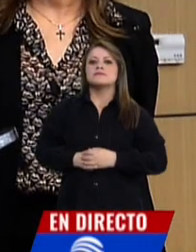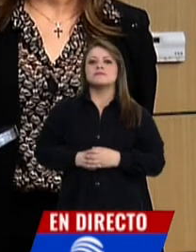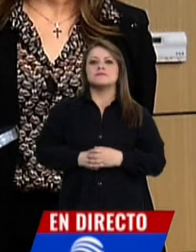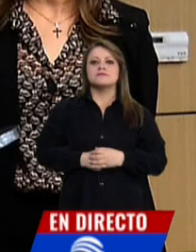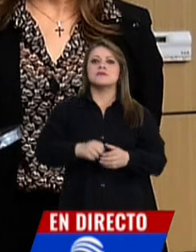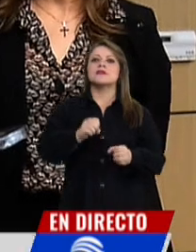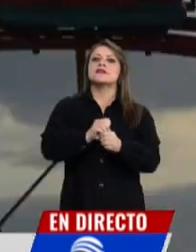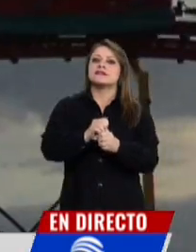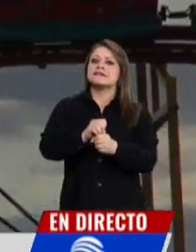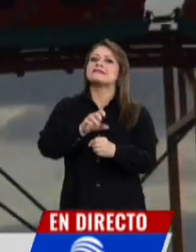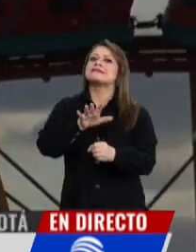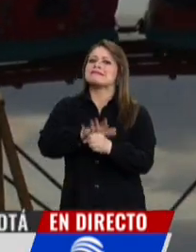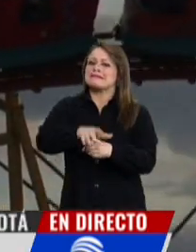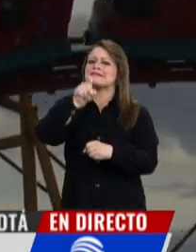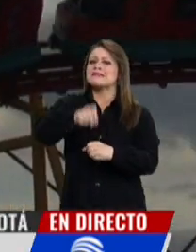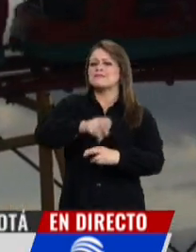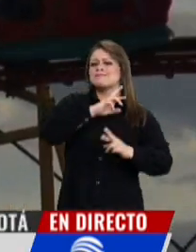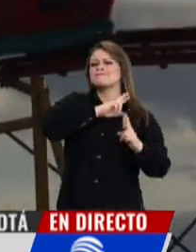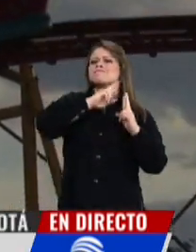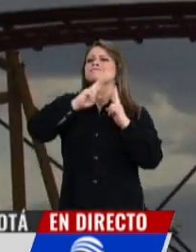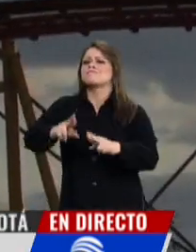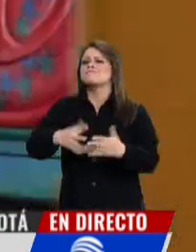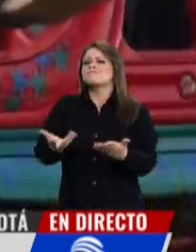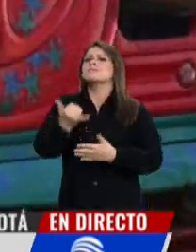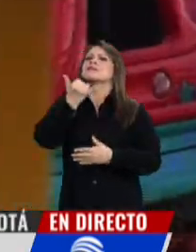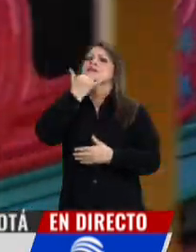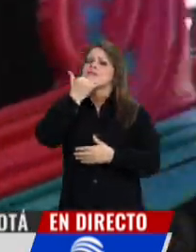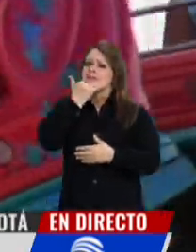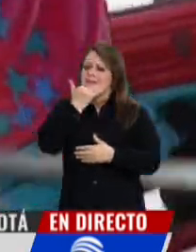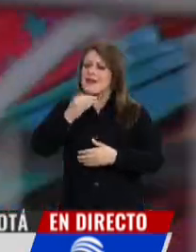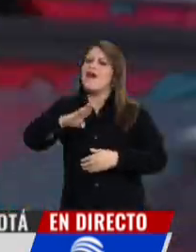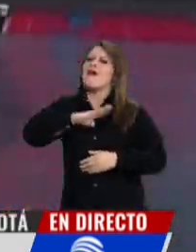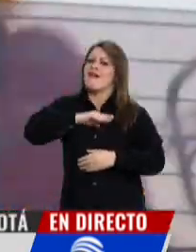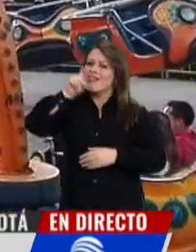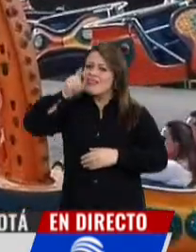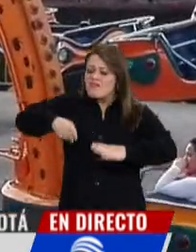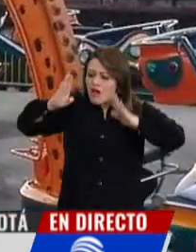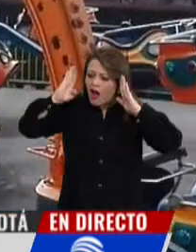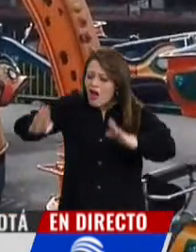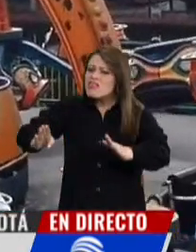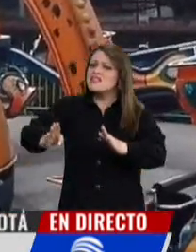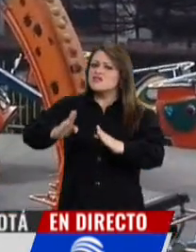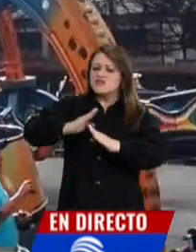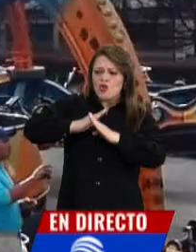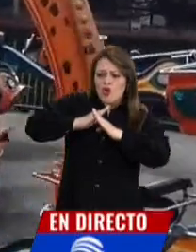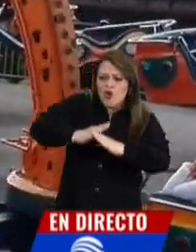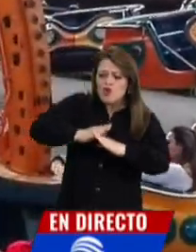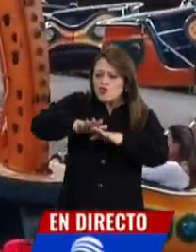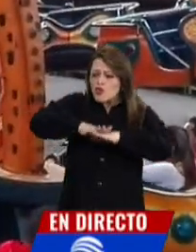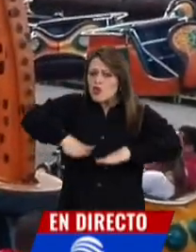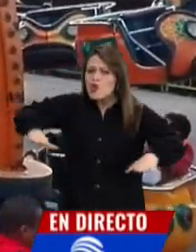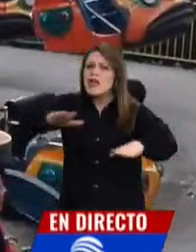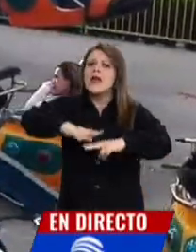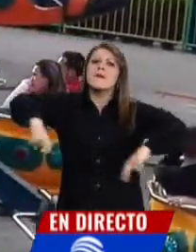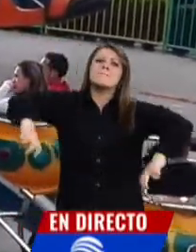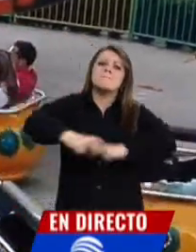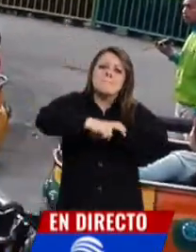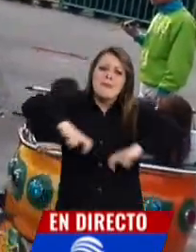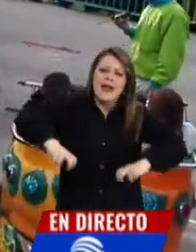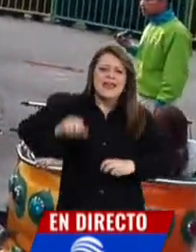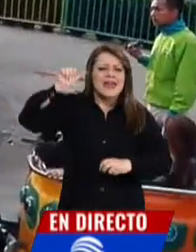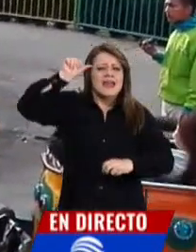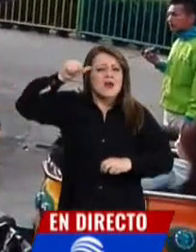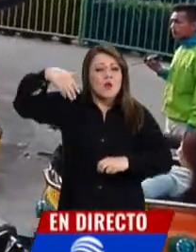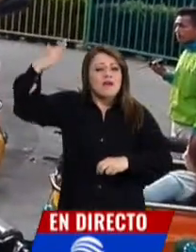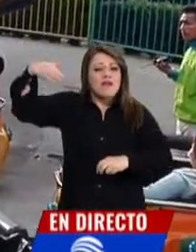El distrito deberá responder por no ejercer el control necesario a los parques de diversiones. Ciudadanos que se vieron afectados en el accidente ocurrido en una de